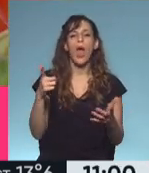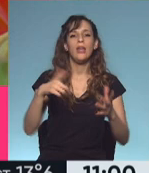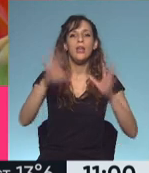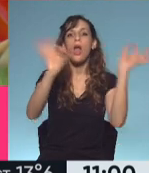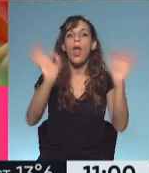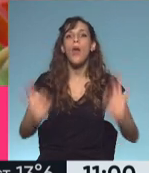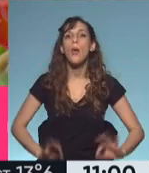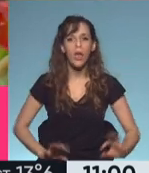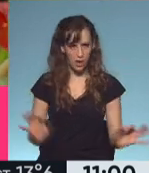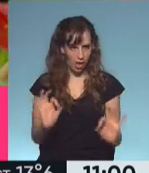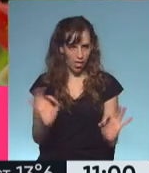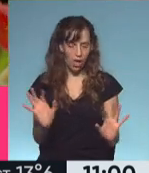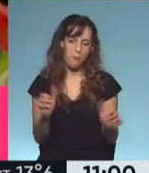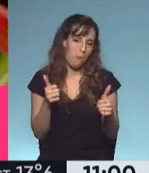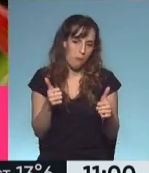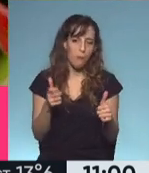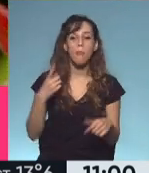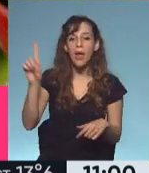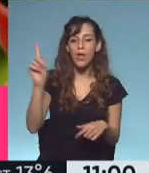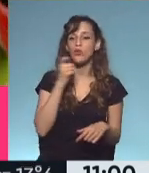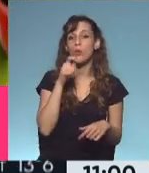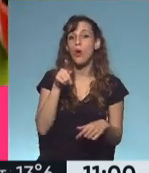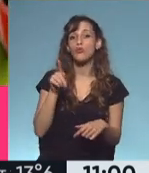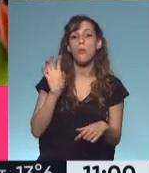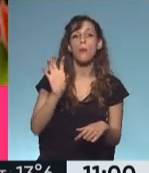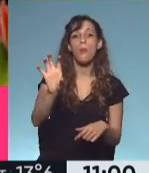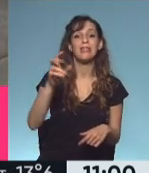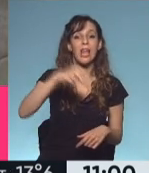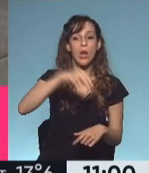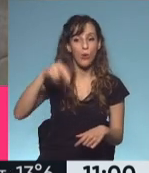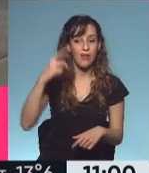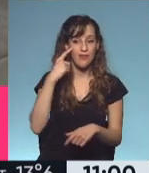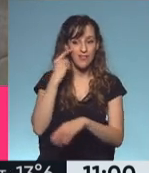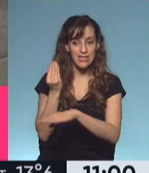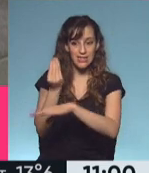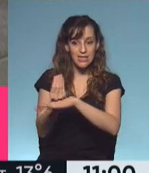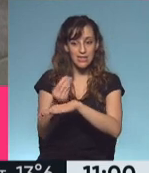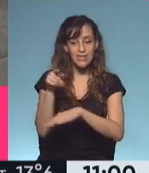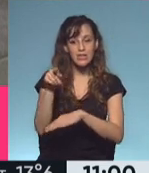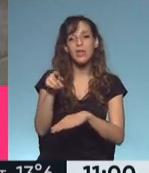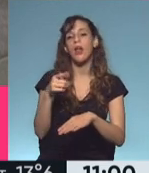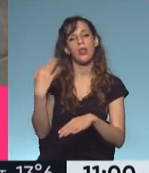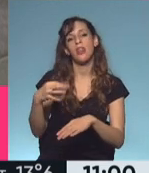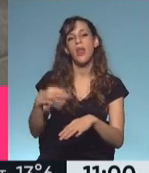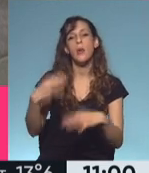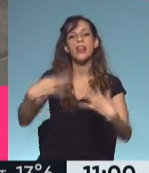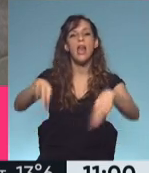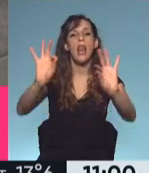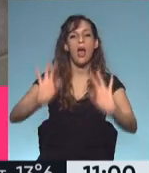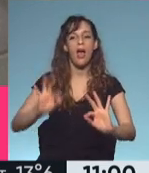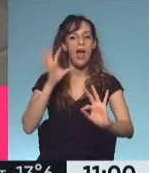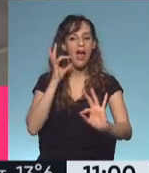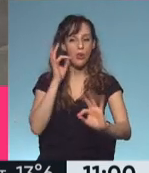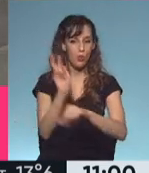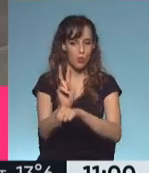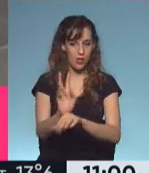aguantar perfectamente, pero si vivís en Neuquén y lo más probable es que o le pongas una tela antihelada o que las entres. Acá no